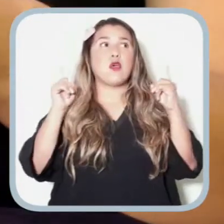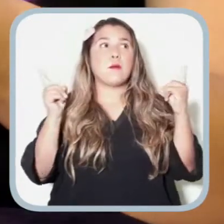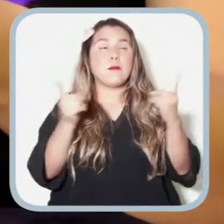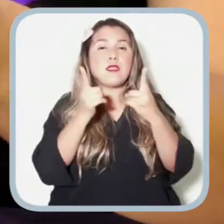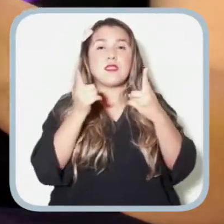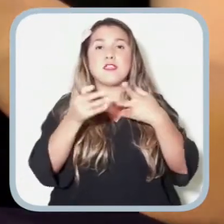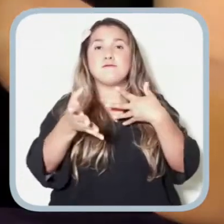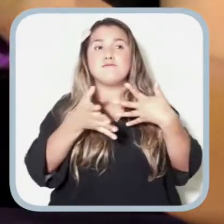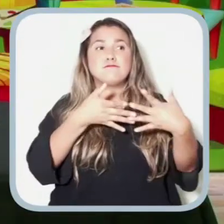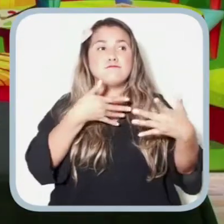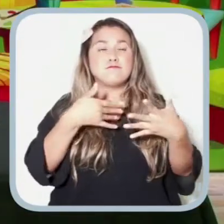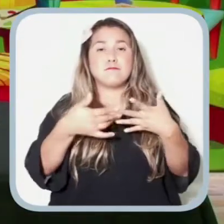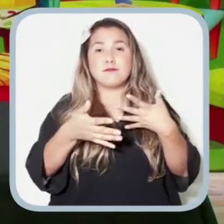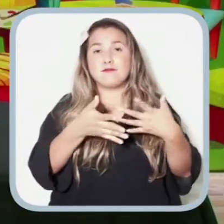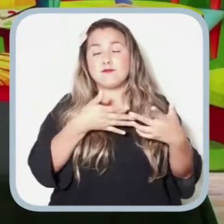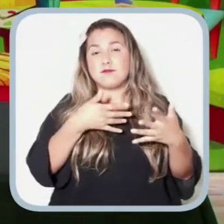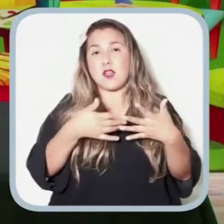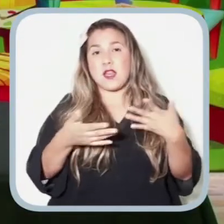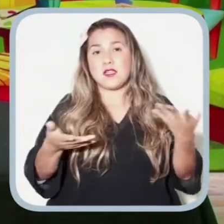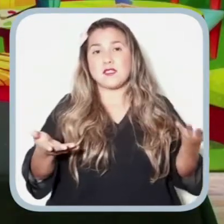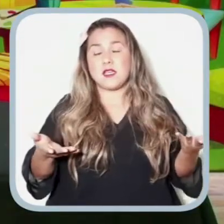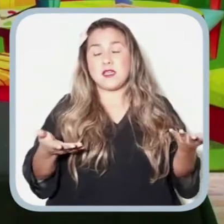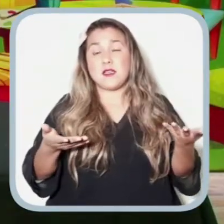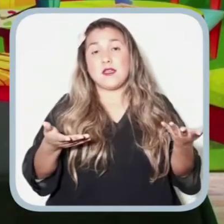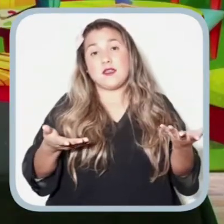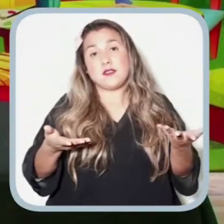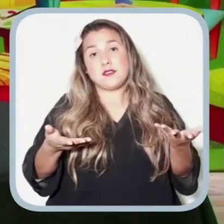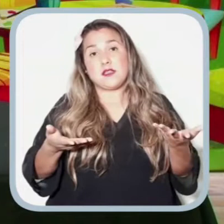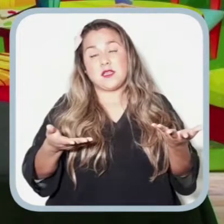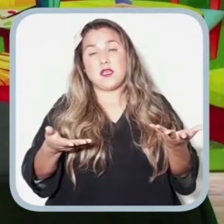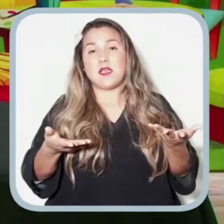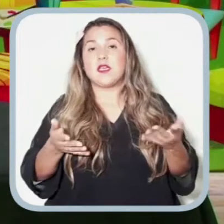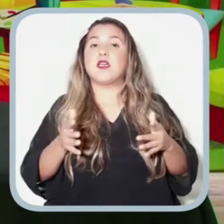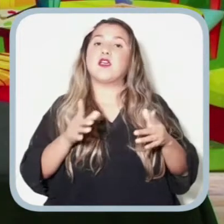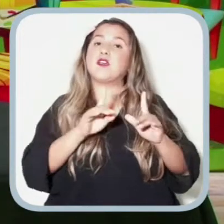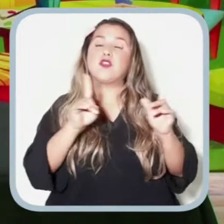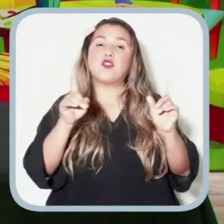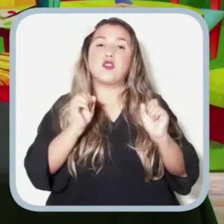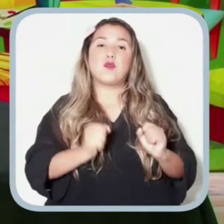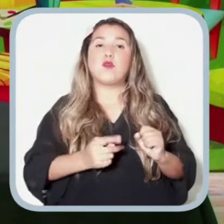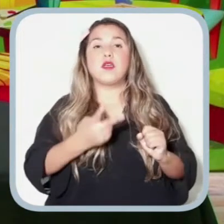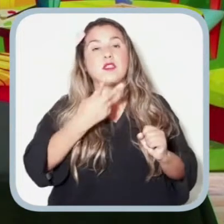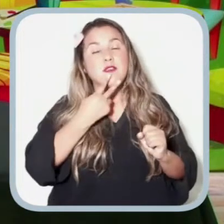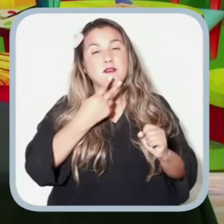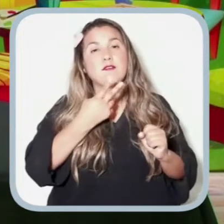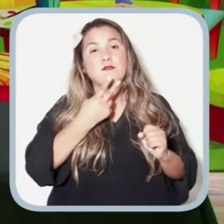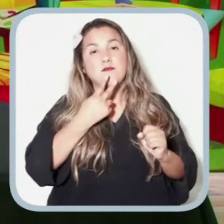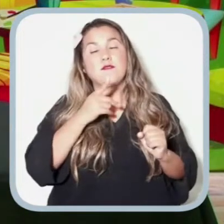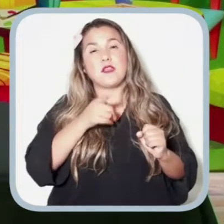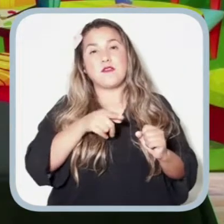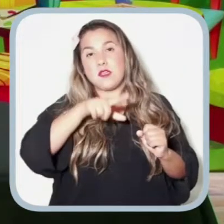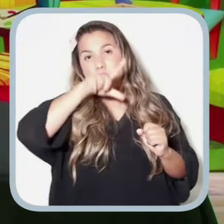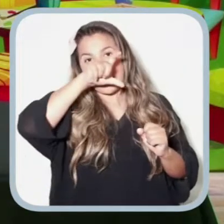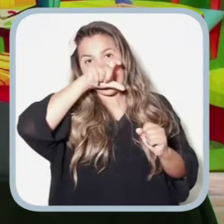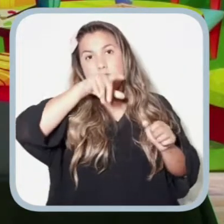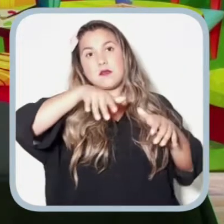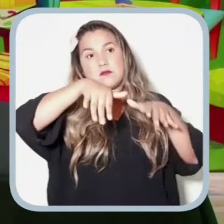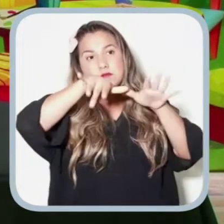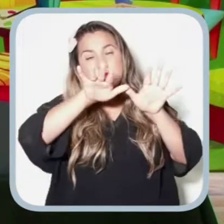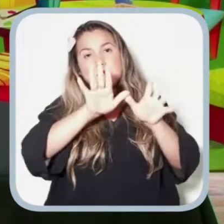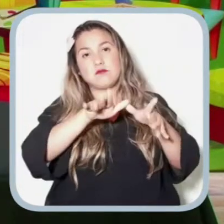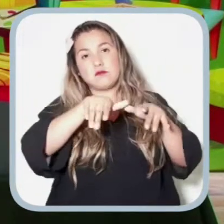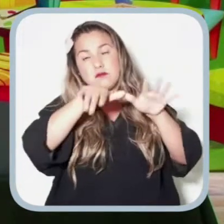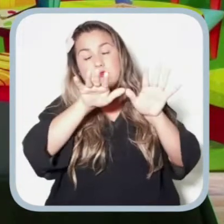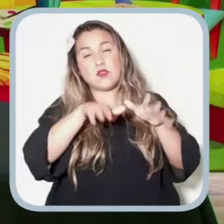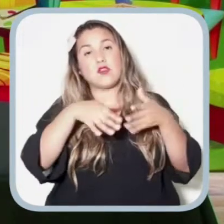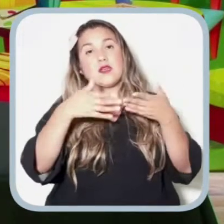nuestra madre naturaleza así que no puedan vivir lo que estaba pensado